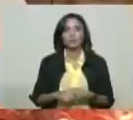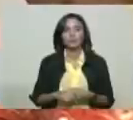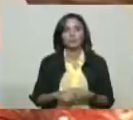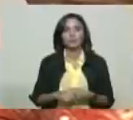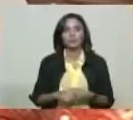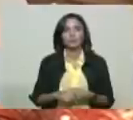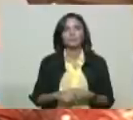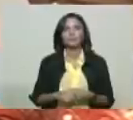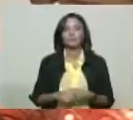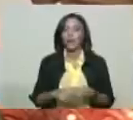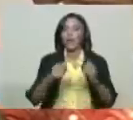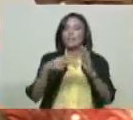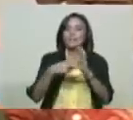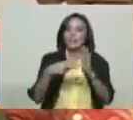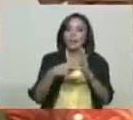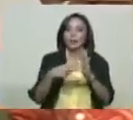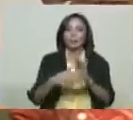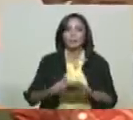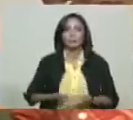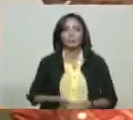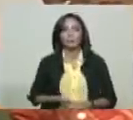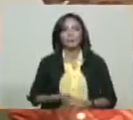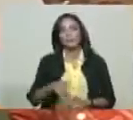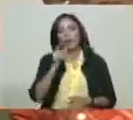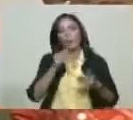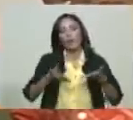Sirio, ¿no? Druso.